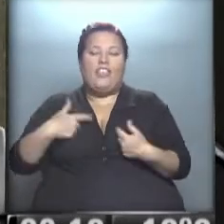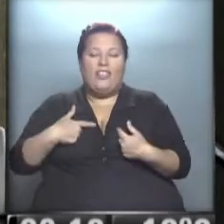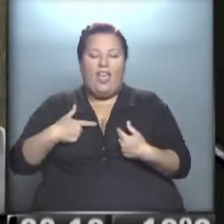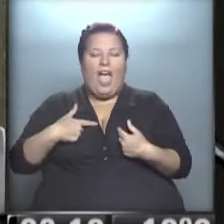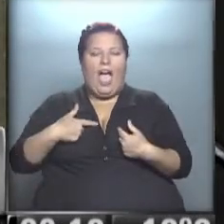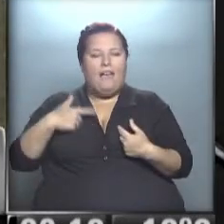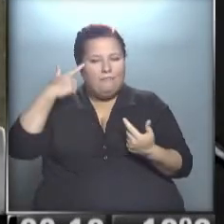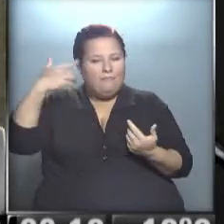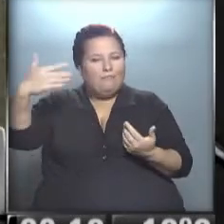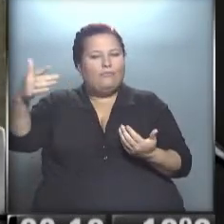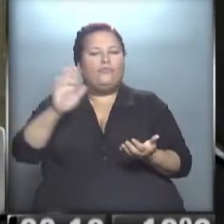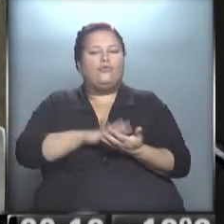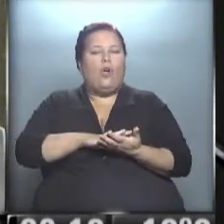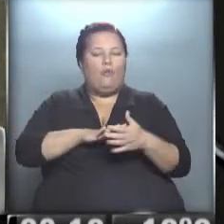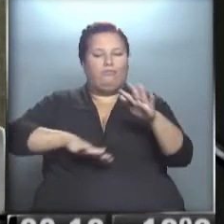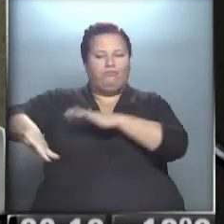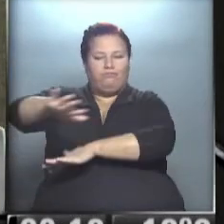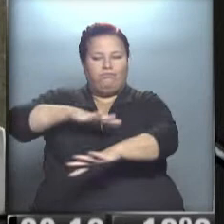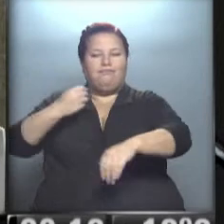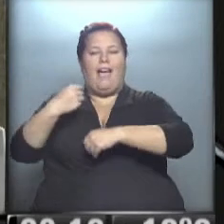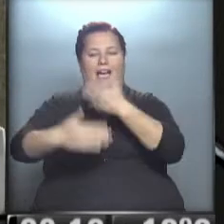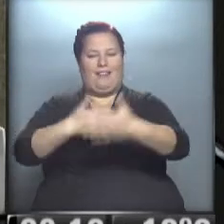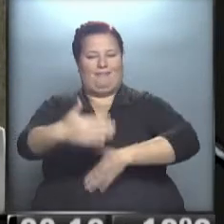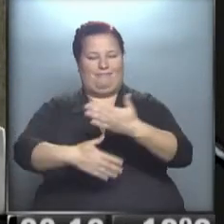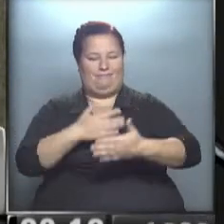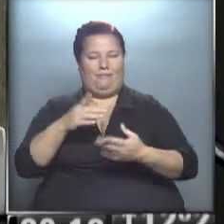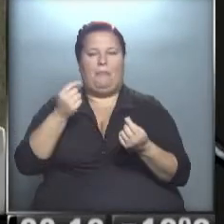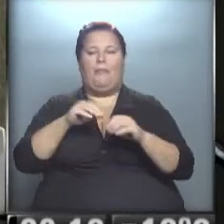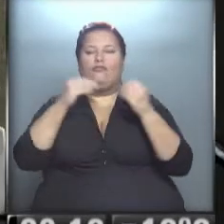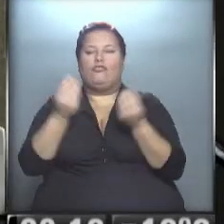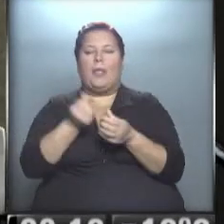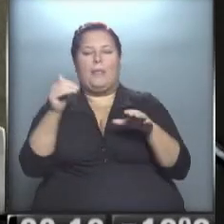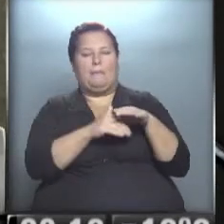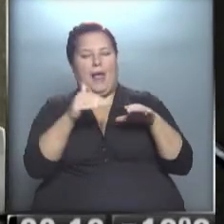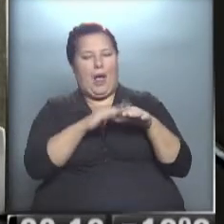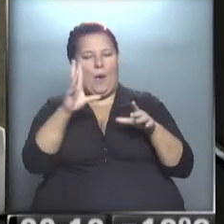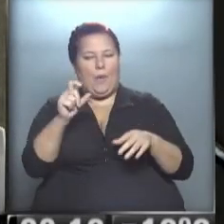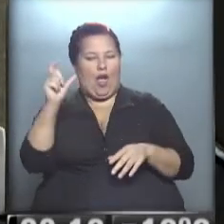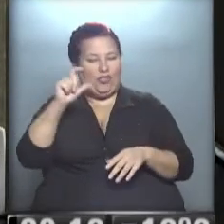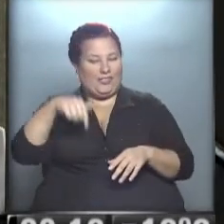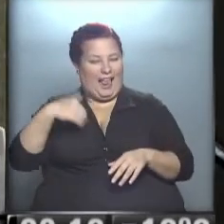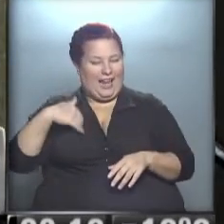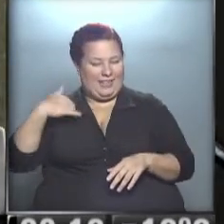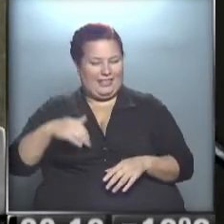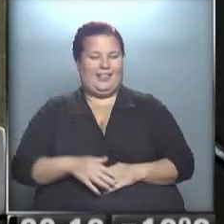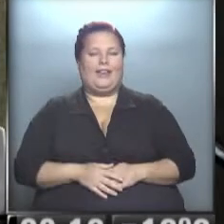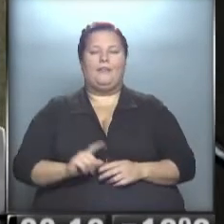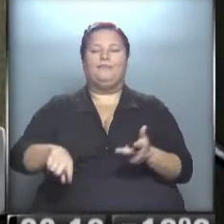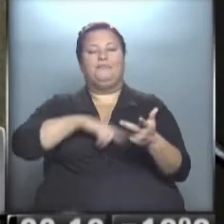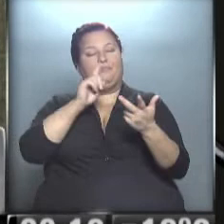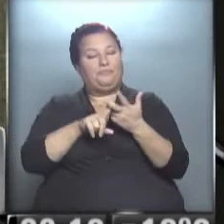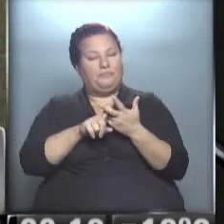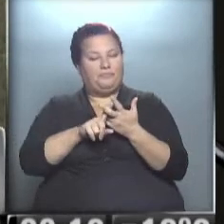previsibilidad es el punto de vista del flujo de la evolución del stock de reservas para la república argentina y en tercer